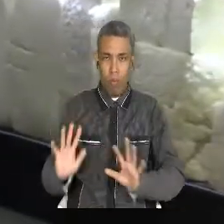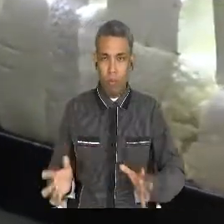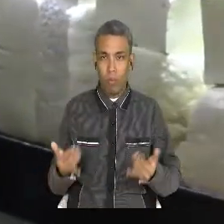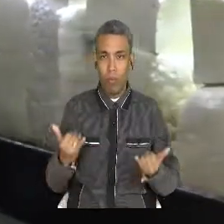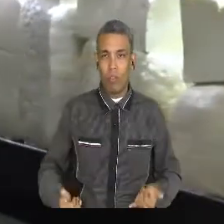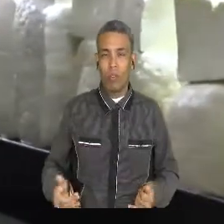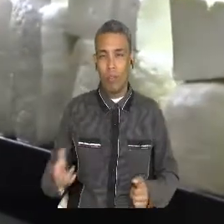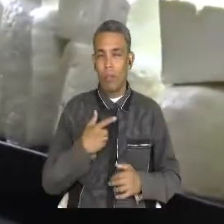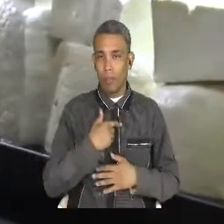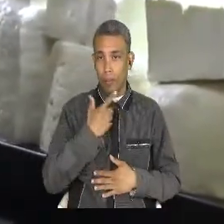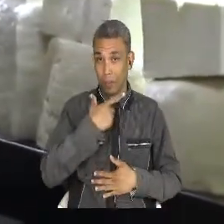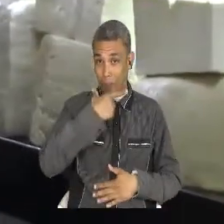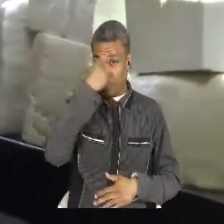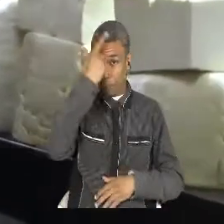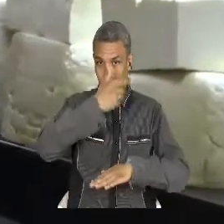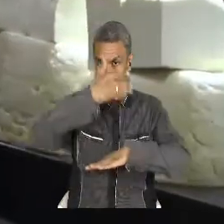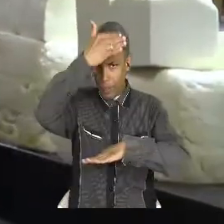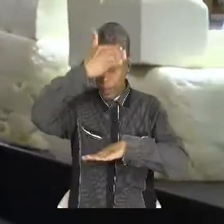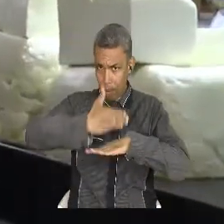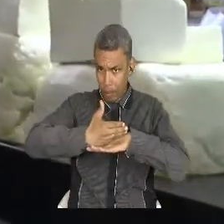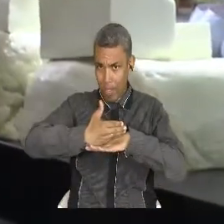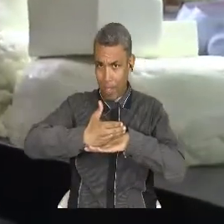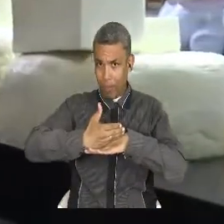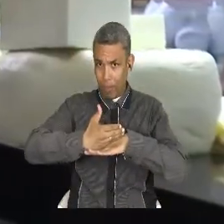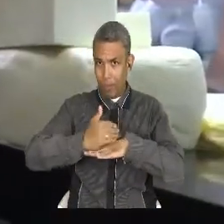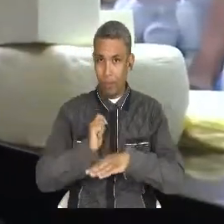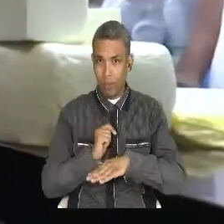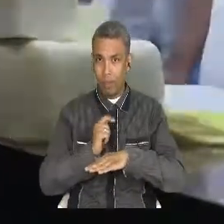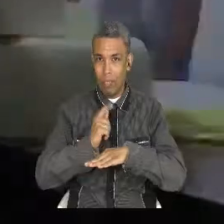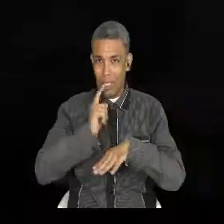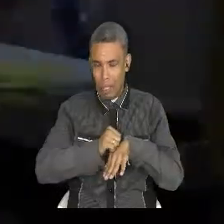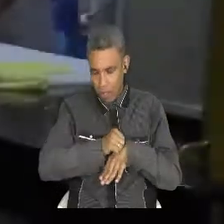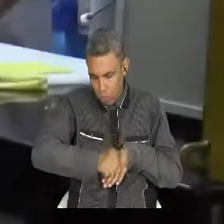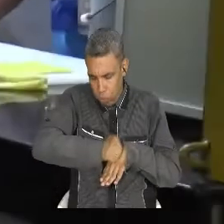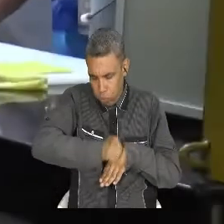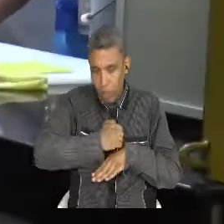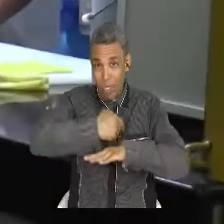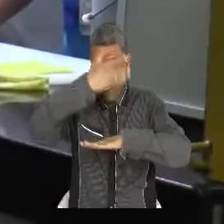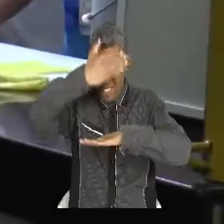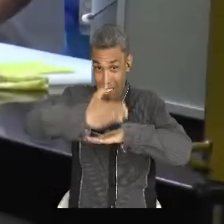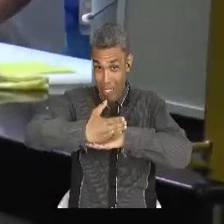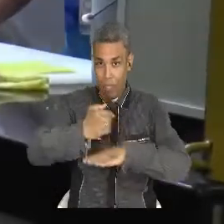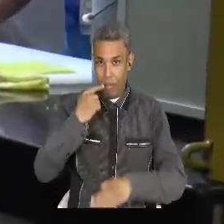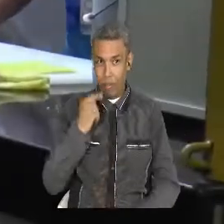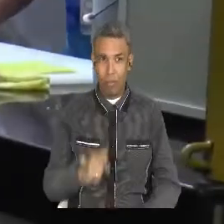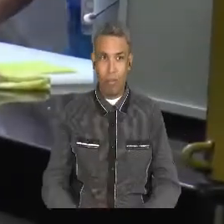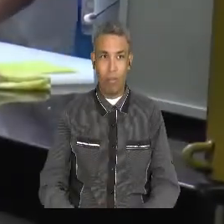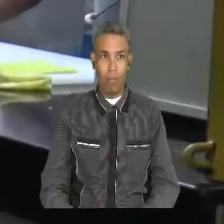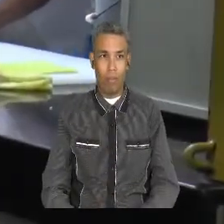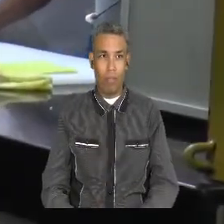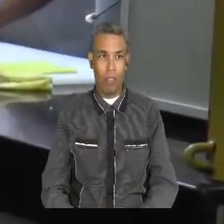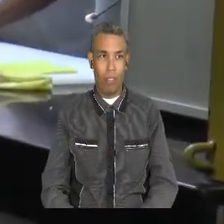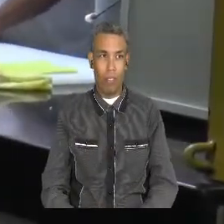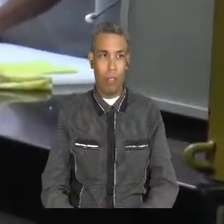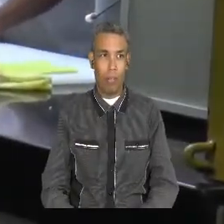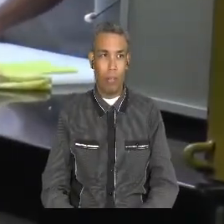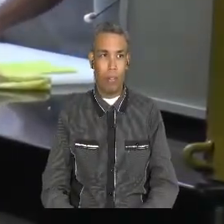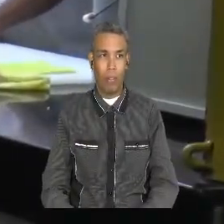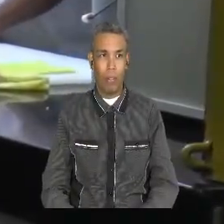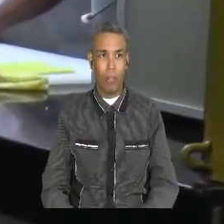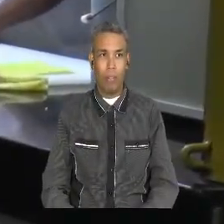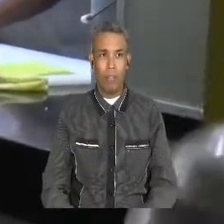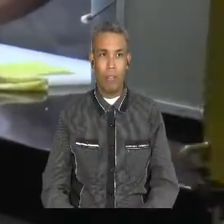La Villa. Y en este momento vamos a conseguir un queso que me gusta, me encanta mucho. ¿Quesito para qué es el quesito, amigo? Bueno, el quesito es para acompañar una ensalada